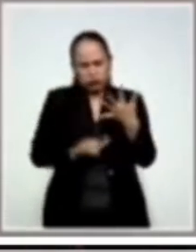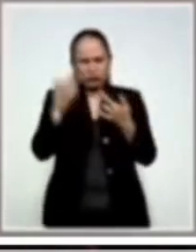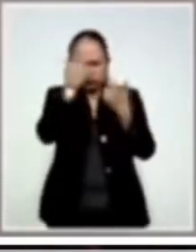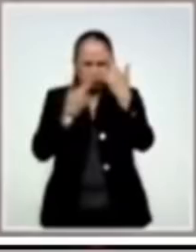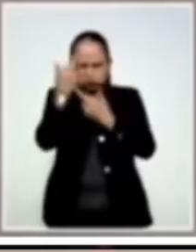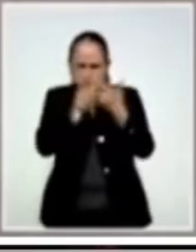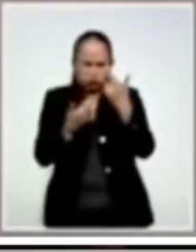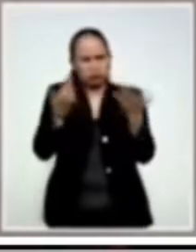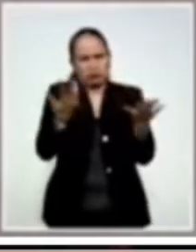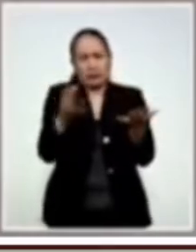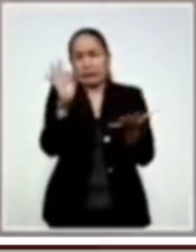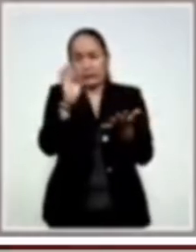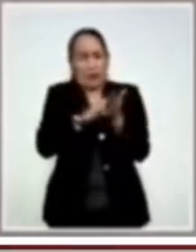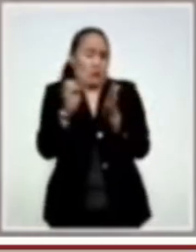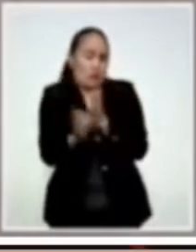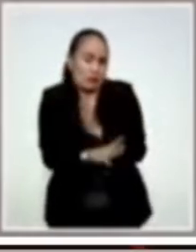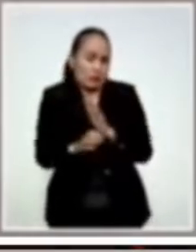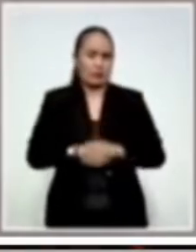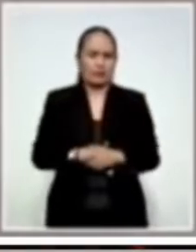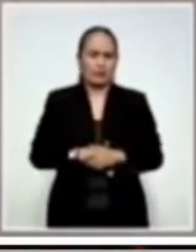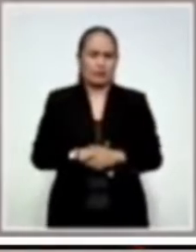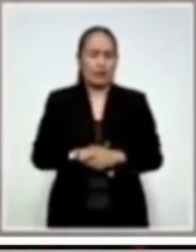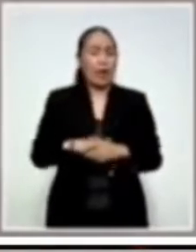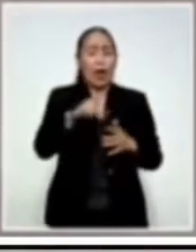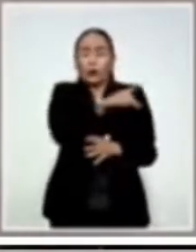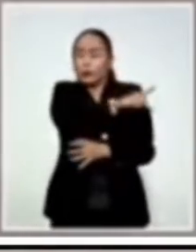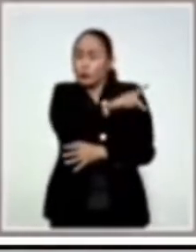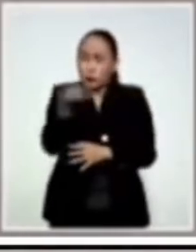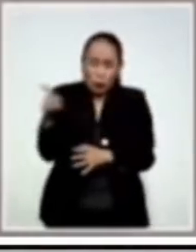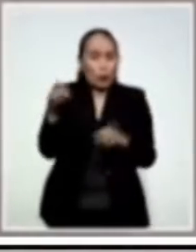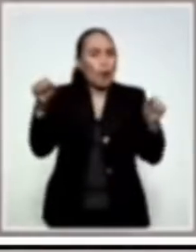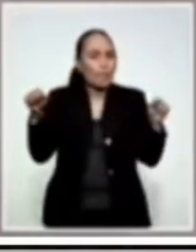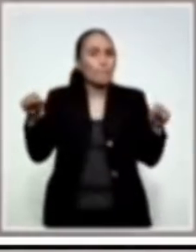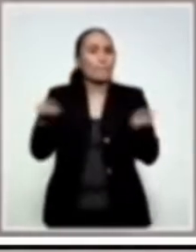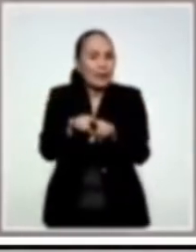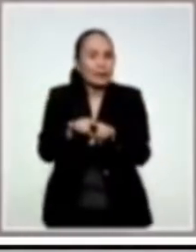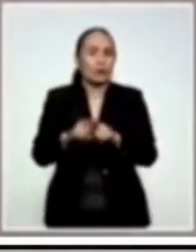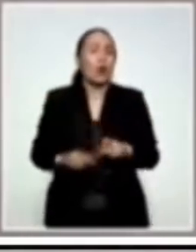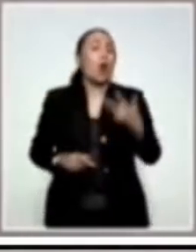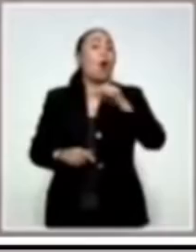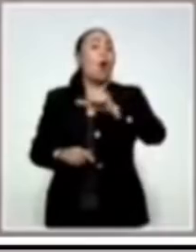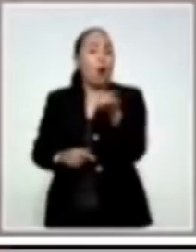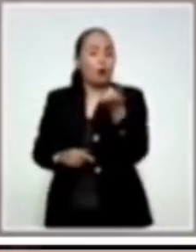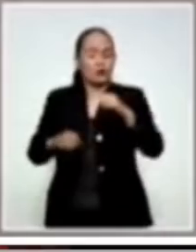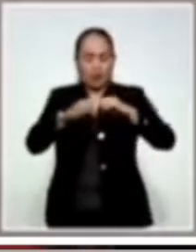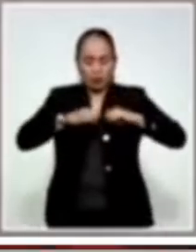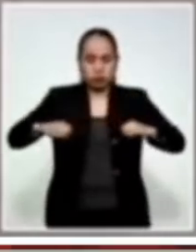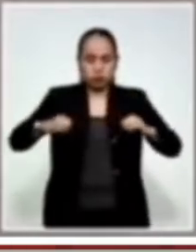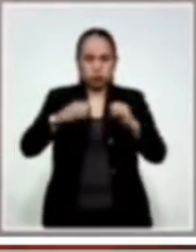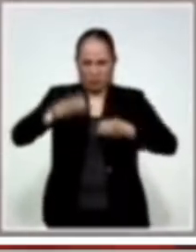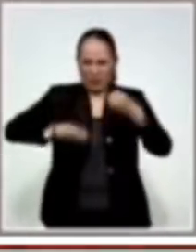esos resolutivos se votaron por unanimidad, lo que quiere decir que los 11 ministros y